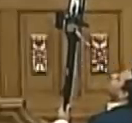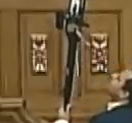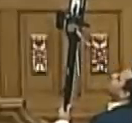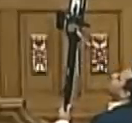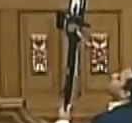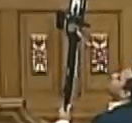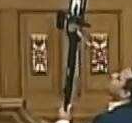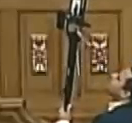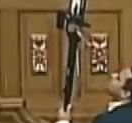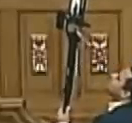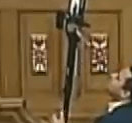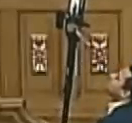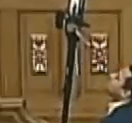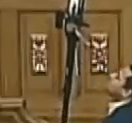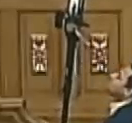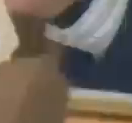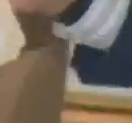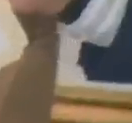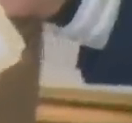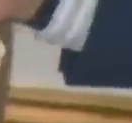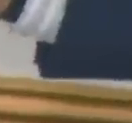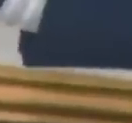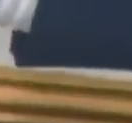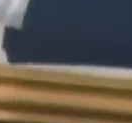palmaria muestra de la imbecilidad humana